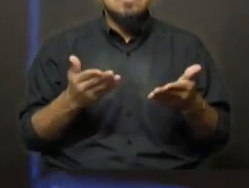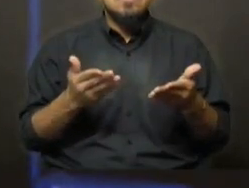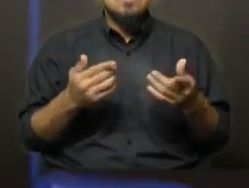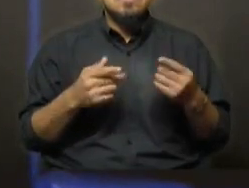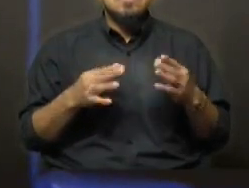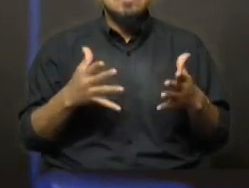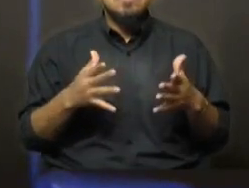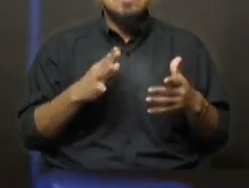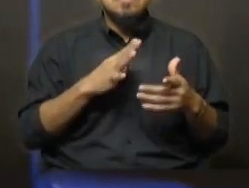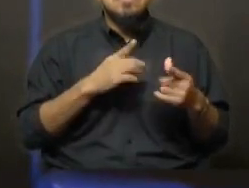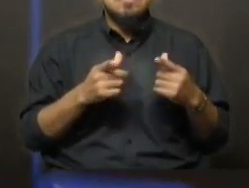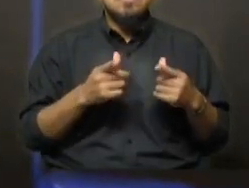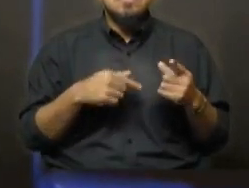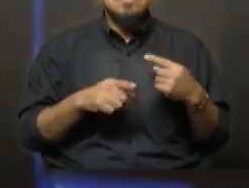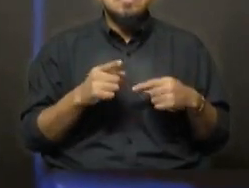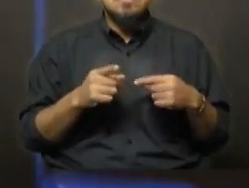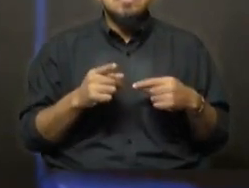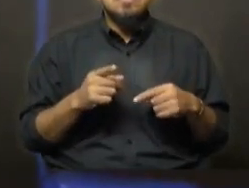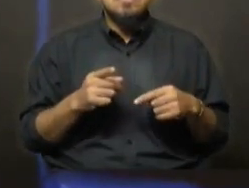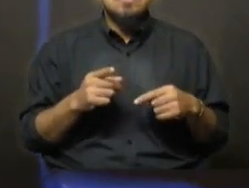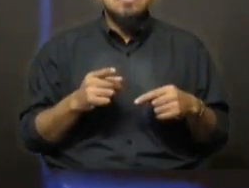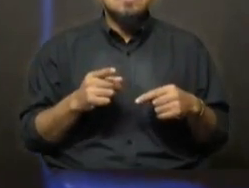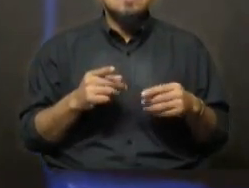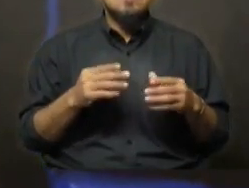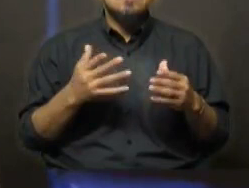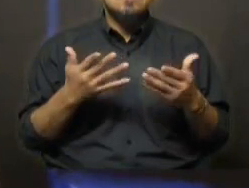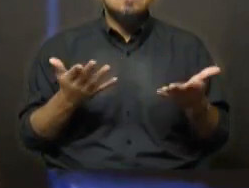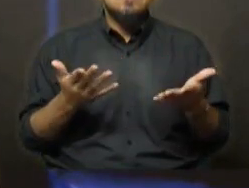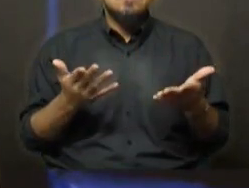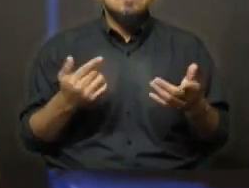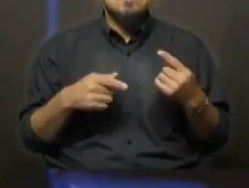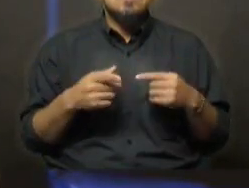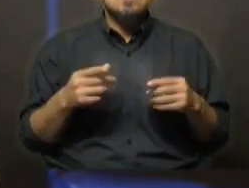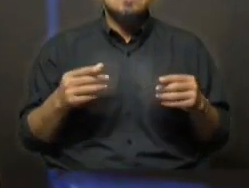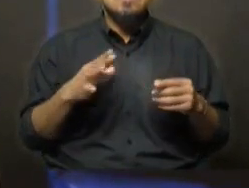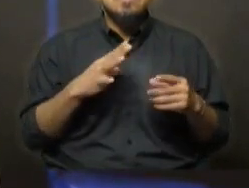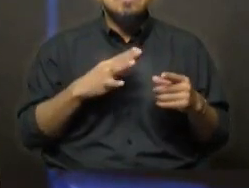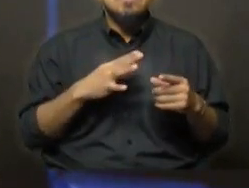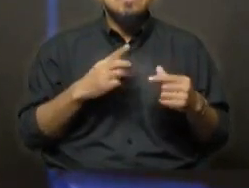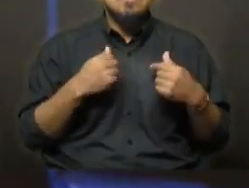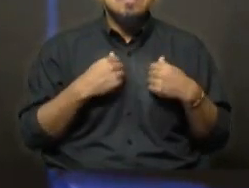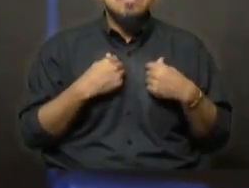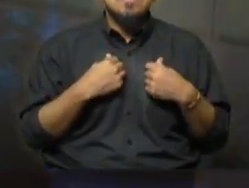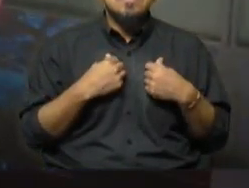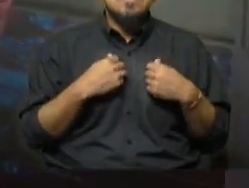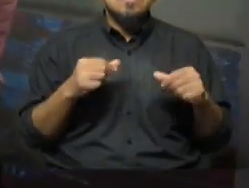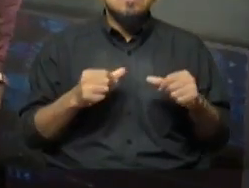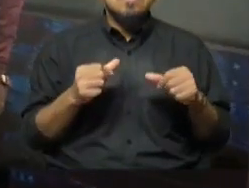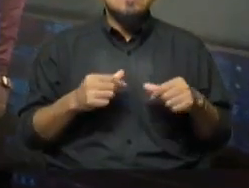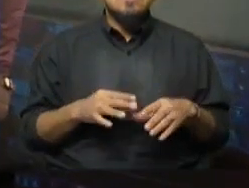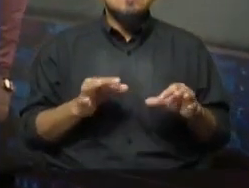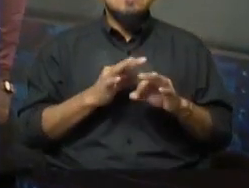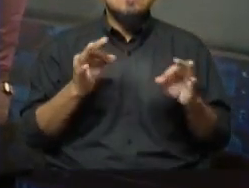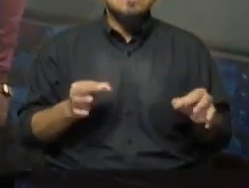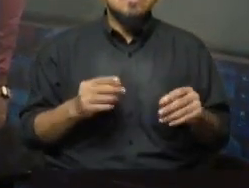¿Cómo ven eso? ¿Como una etapa intermedia? Como, bueno, este es el oasis que tenemos para nosotras para poder hacerlo, pero que no es